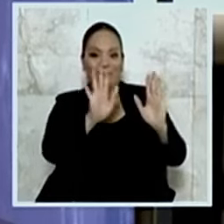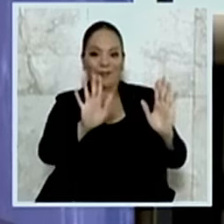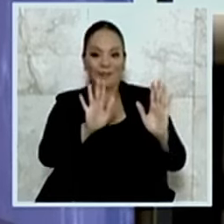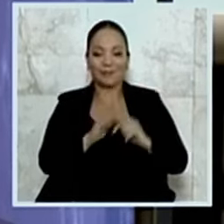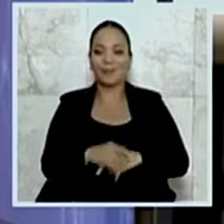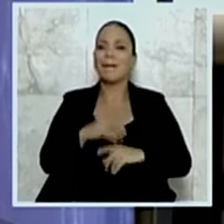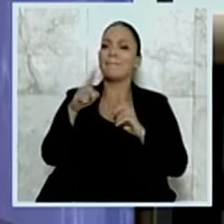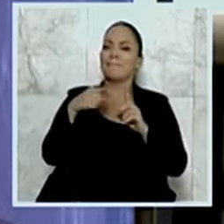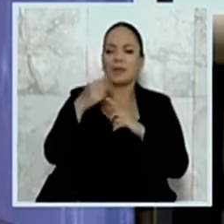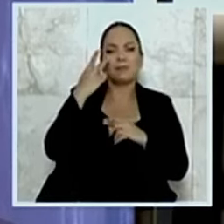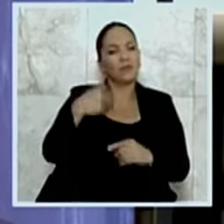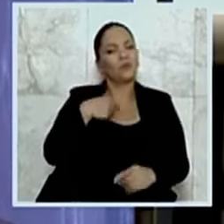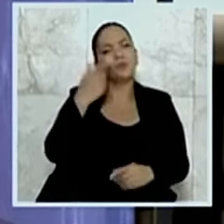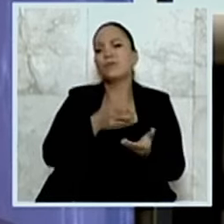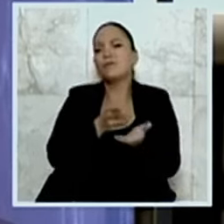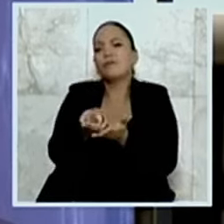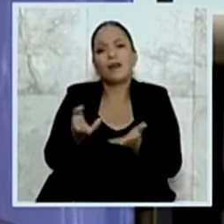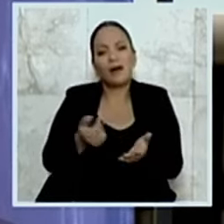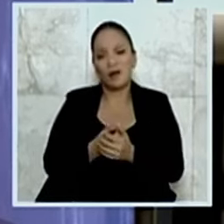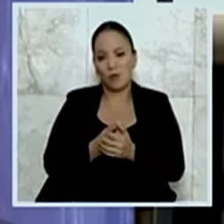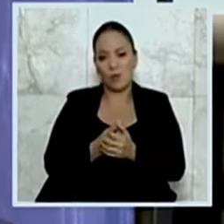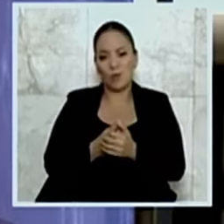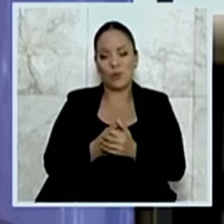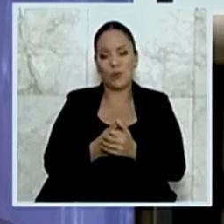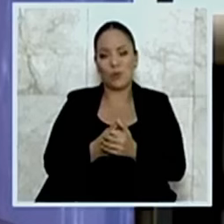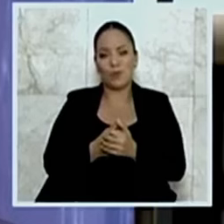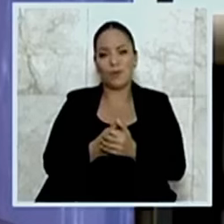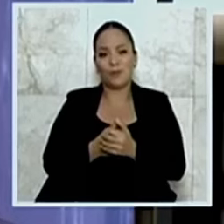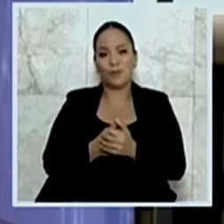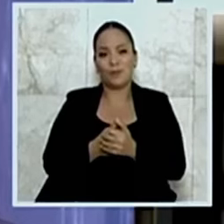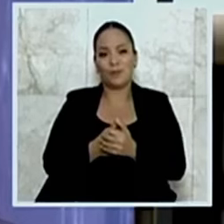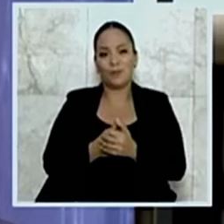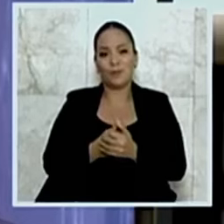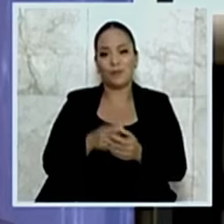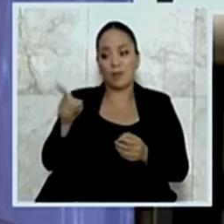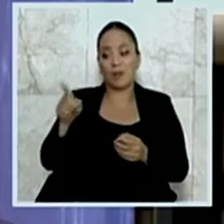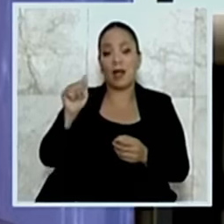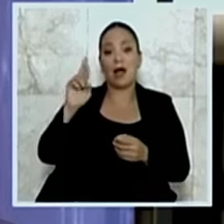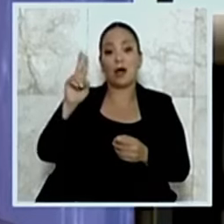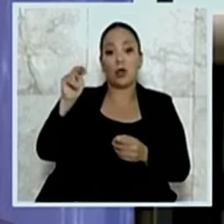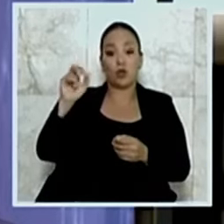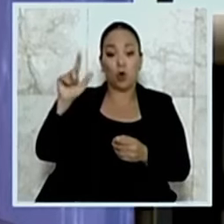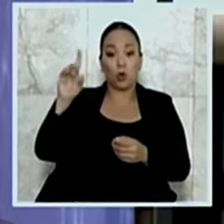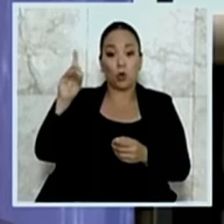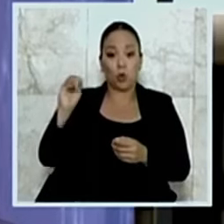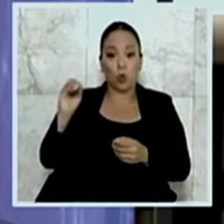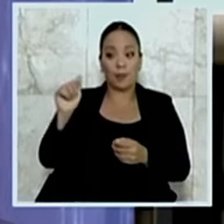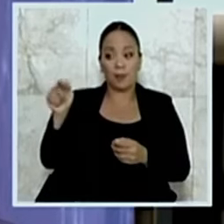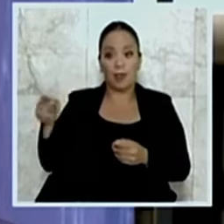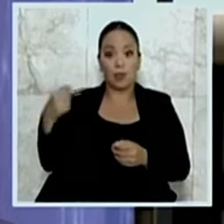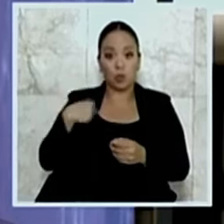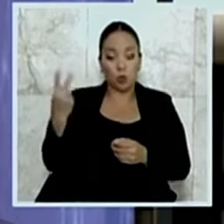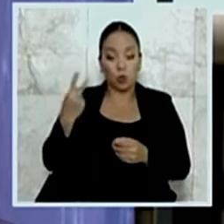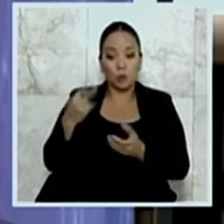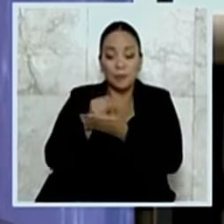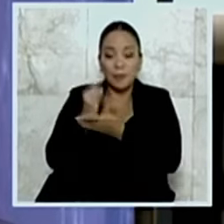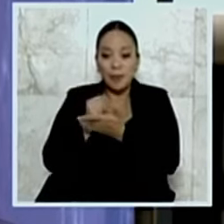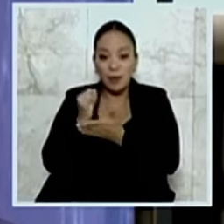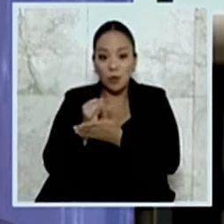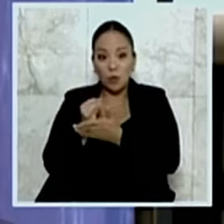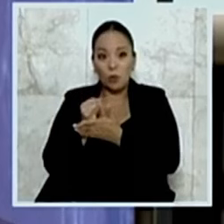un atentado de asesinato al honor, porque los hechos son claros. Además, vean, yo